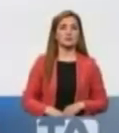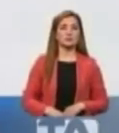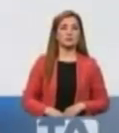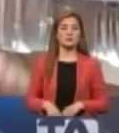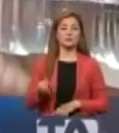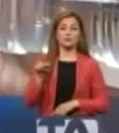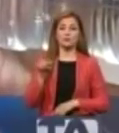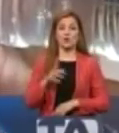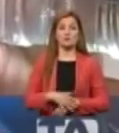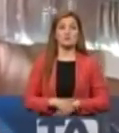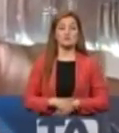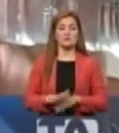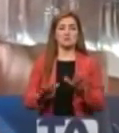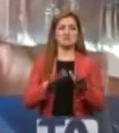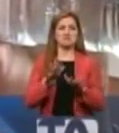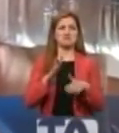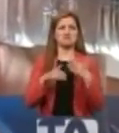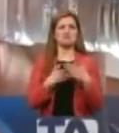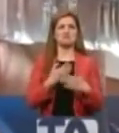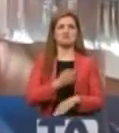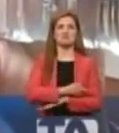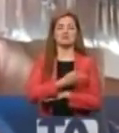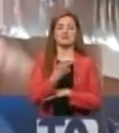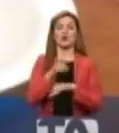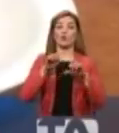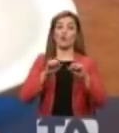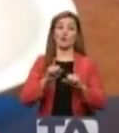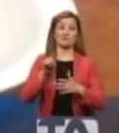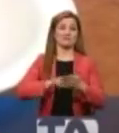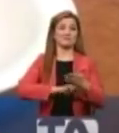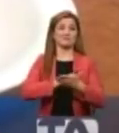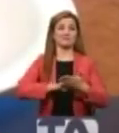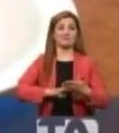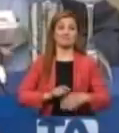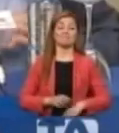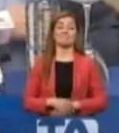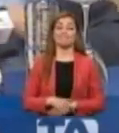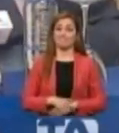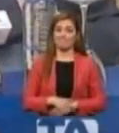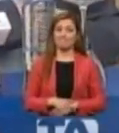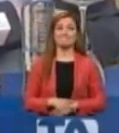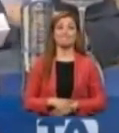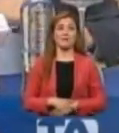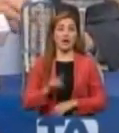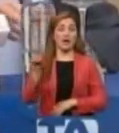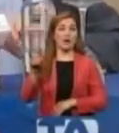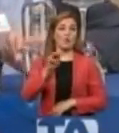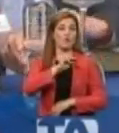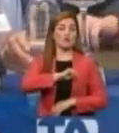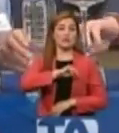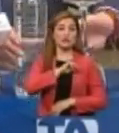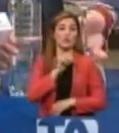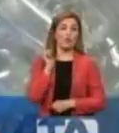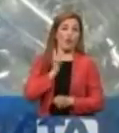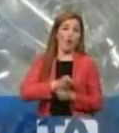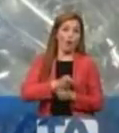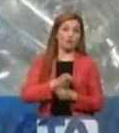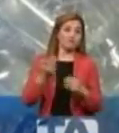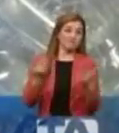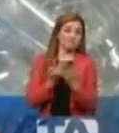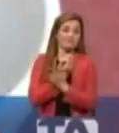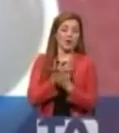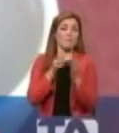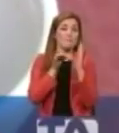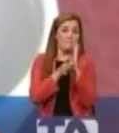Acciones como estas, que parecen tan cotidianas, podrían dejar de serlo en poco tiempo. A través de una ordenanza que regularía el uso de